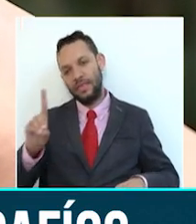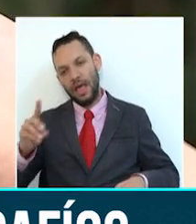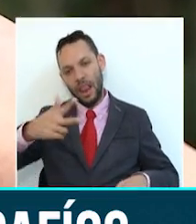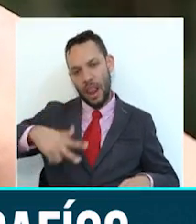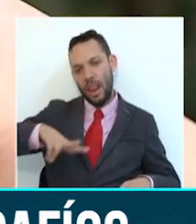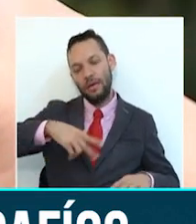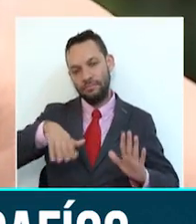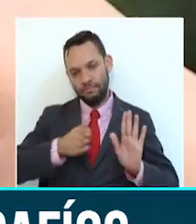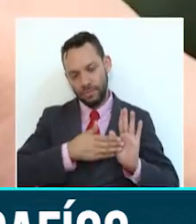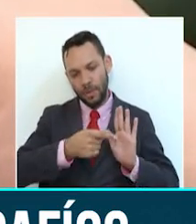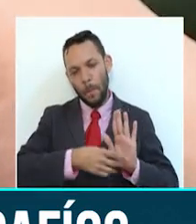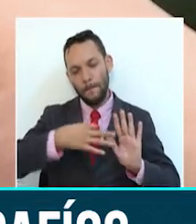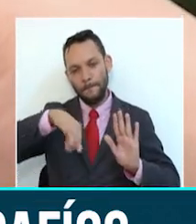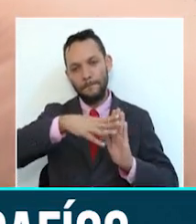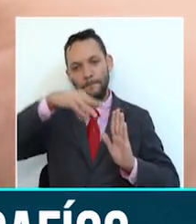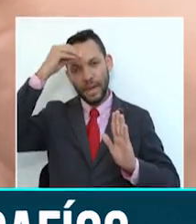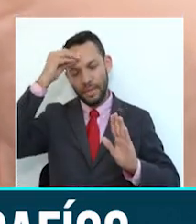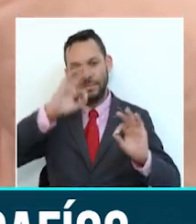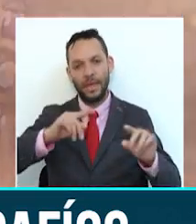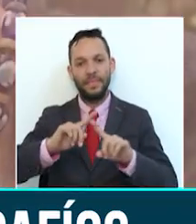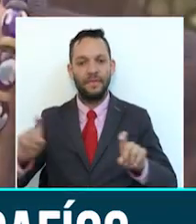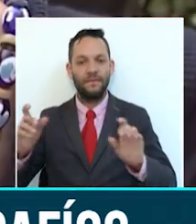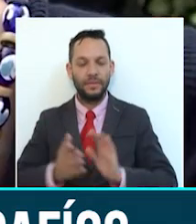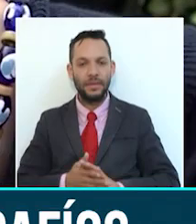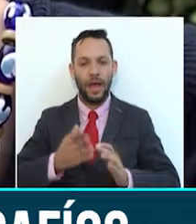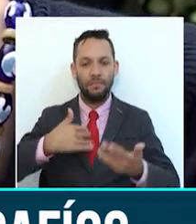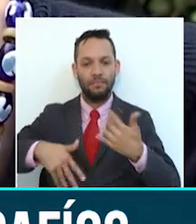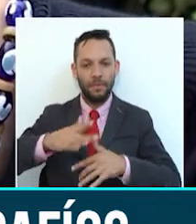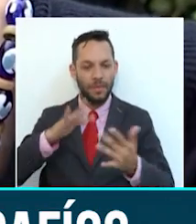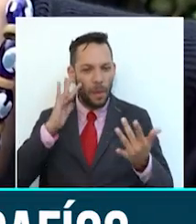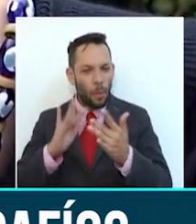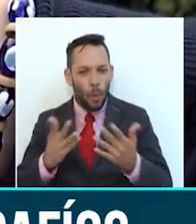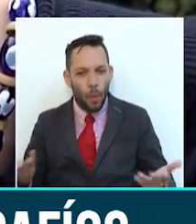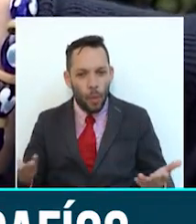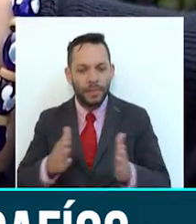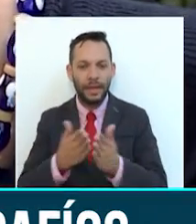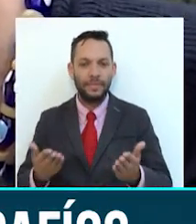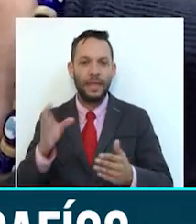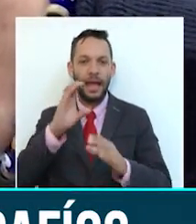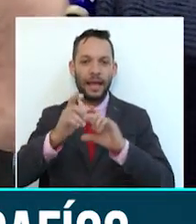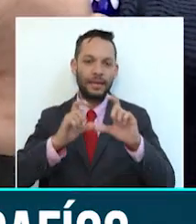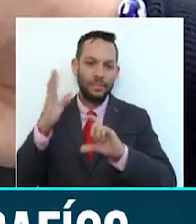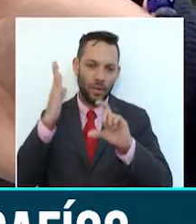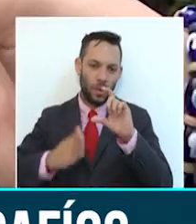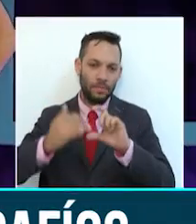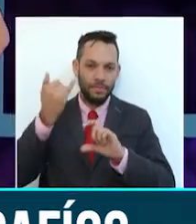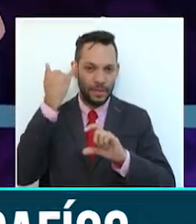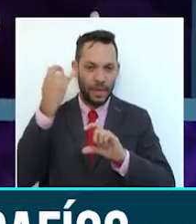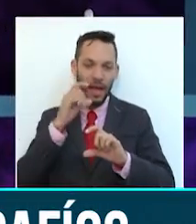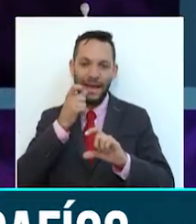realidad aumentada para vivir una experiencia diferente. Superidea se puede adquirir en la Cámara de Comercio de Manizales por